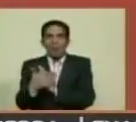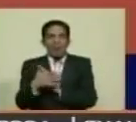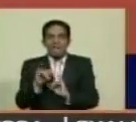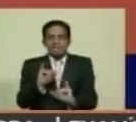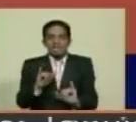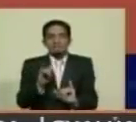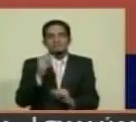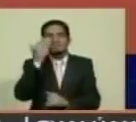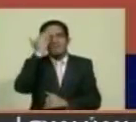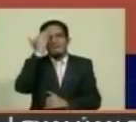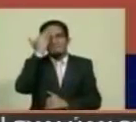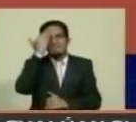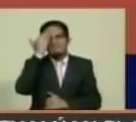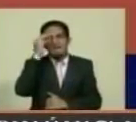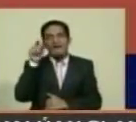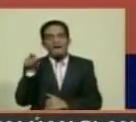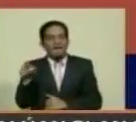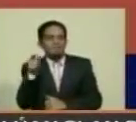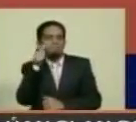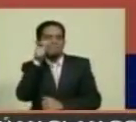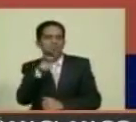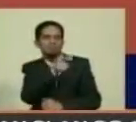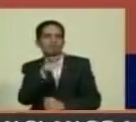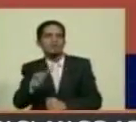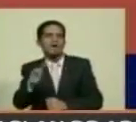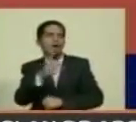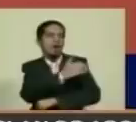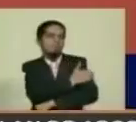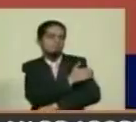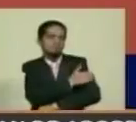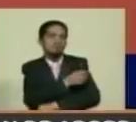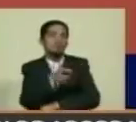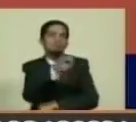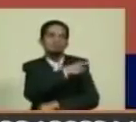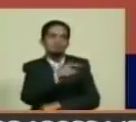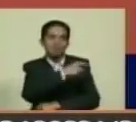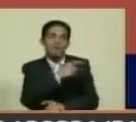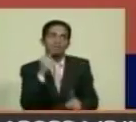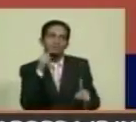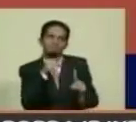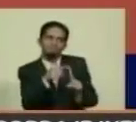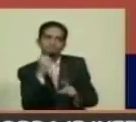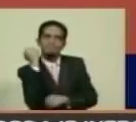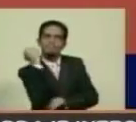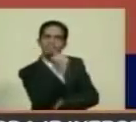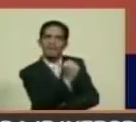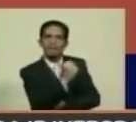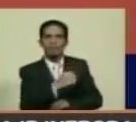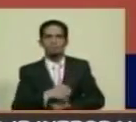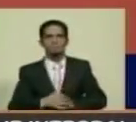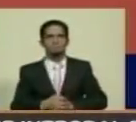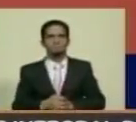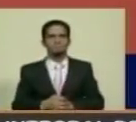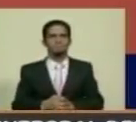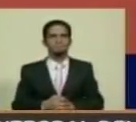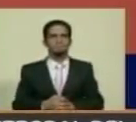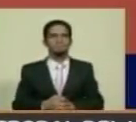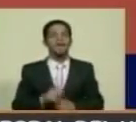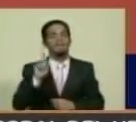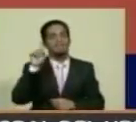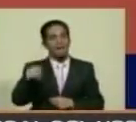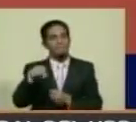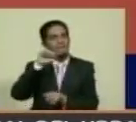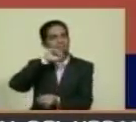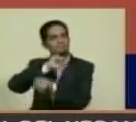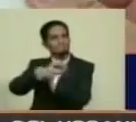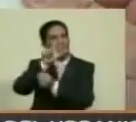tenía factores de la extrema derecha venezolana que lo estaban buscando para asesinarlo. Aquí también tenemos como capturado